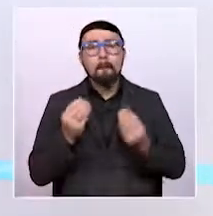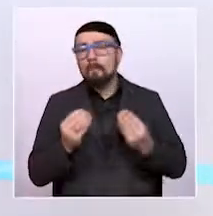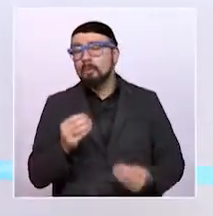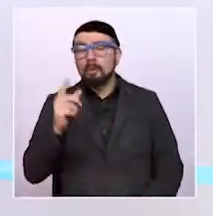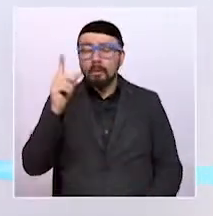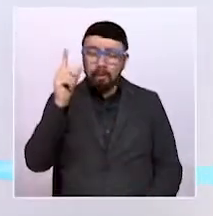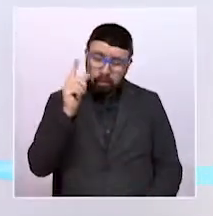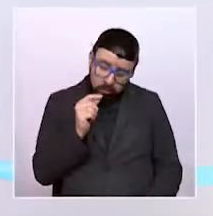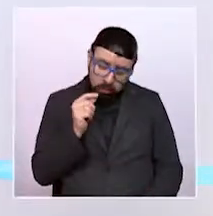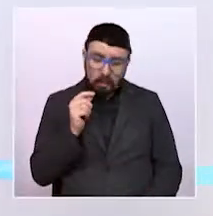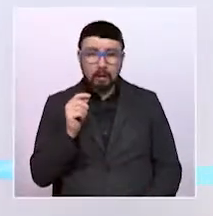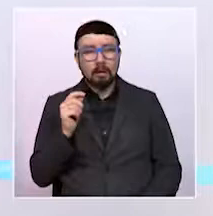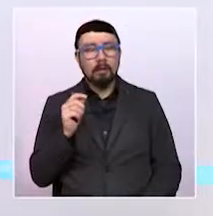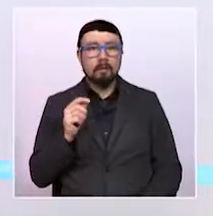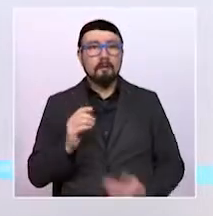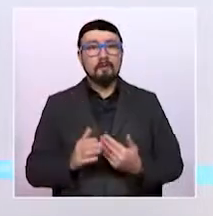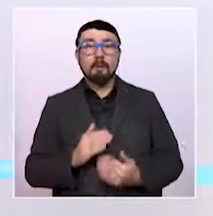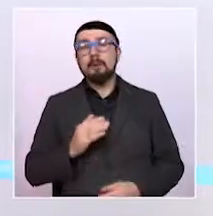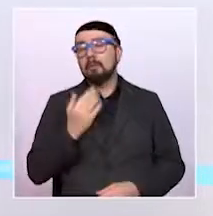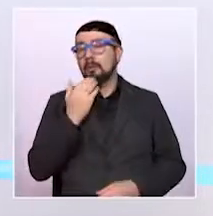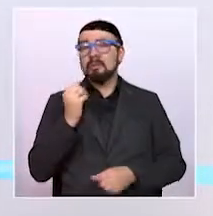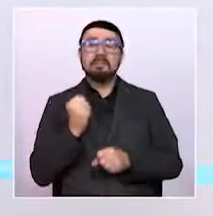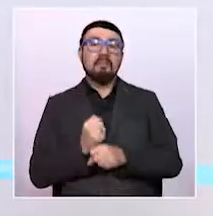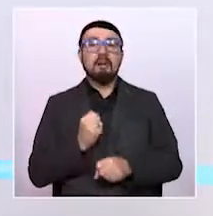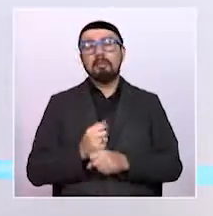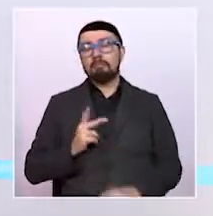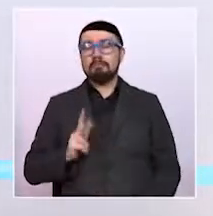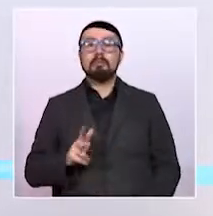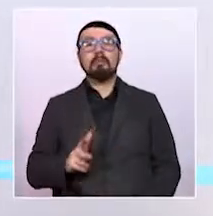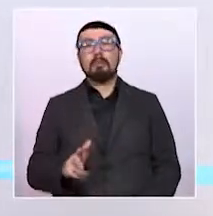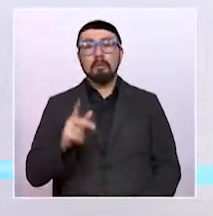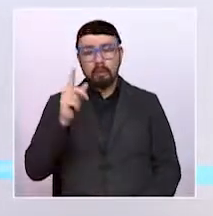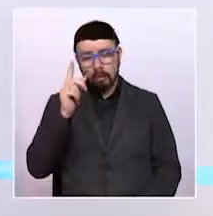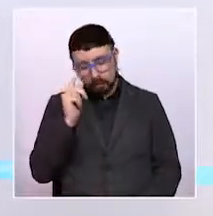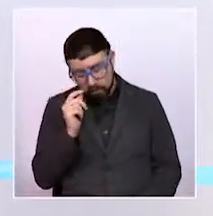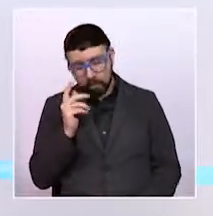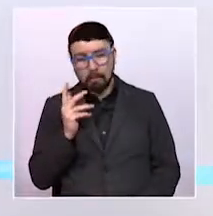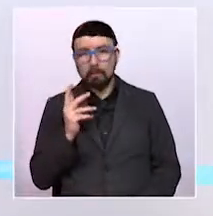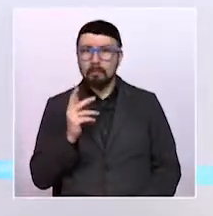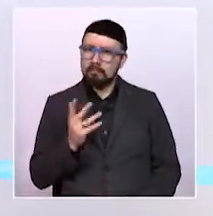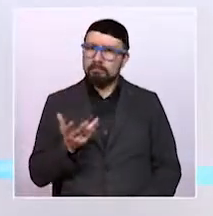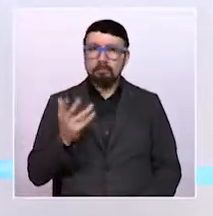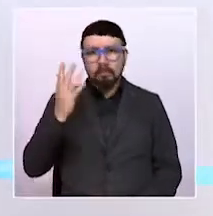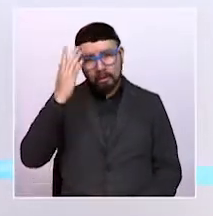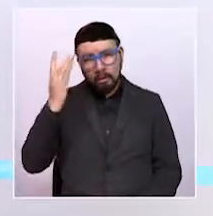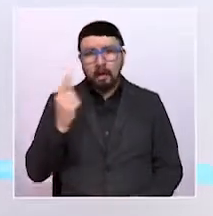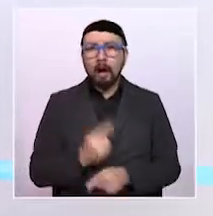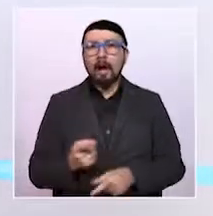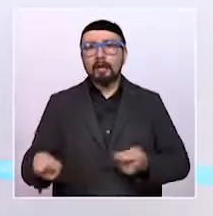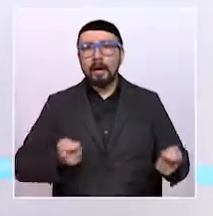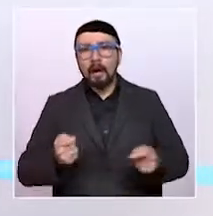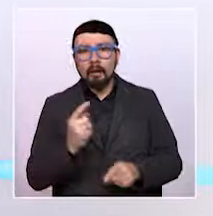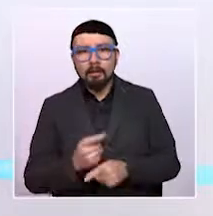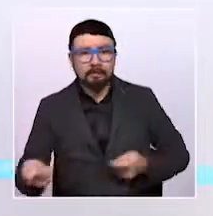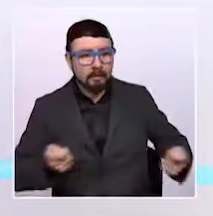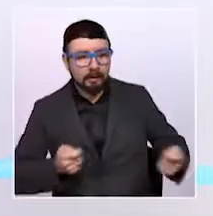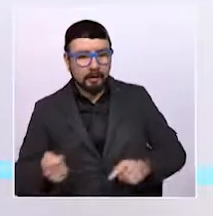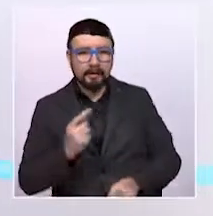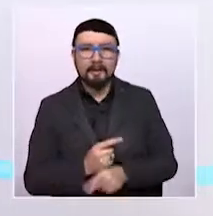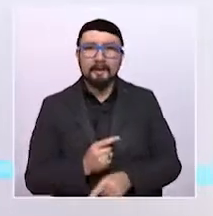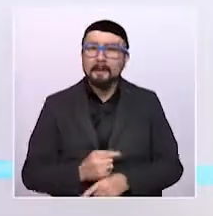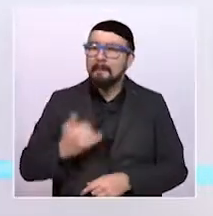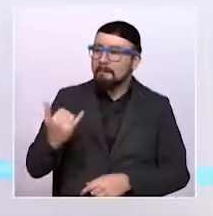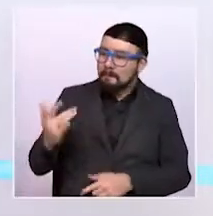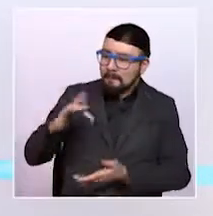dormida fácilmente va para el trabajo y se queda dormida en el trabajo porque se liberan grandes cantidad de oxitocina y no funcionan igual en su trabajo